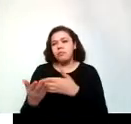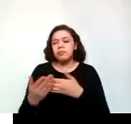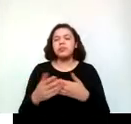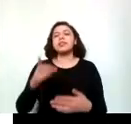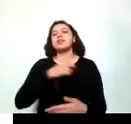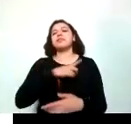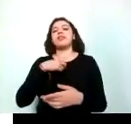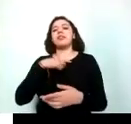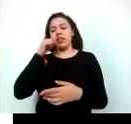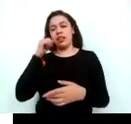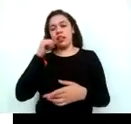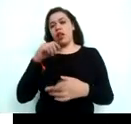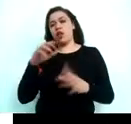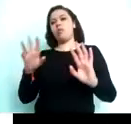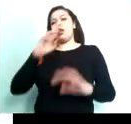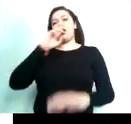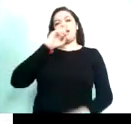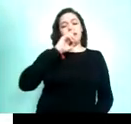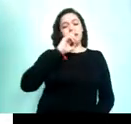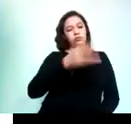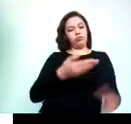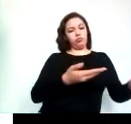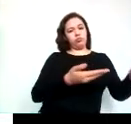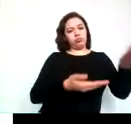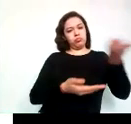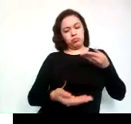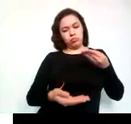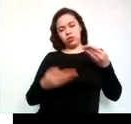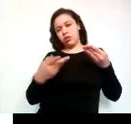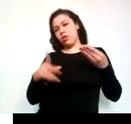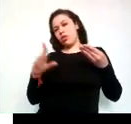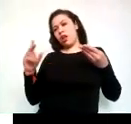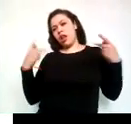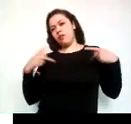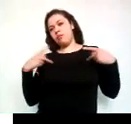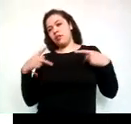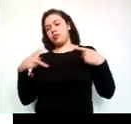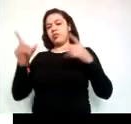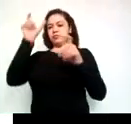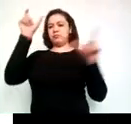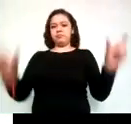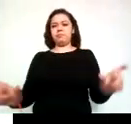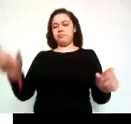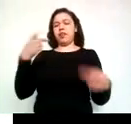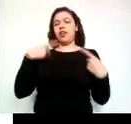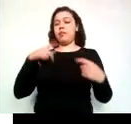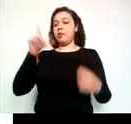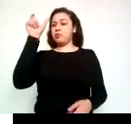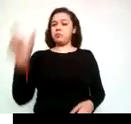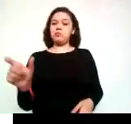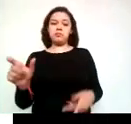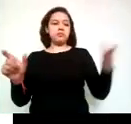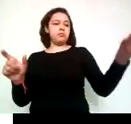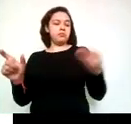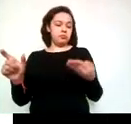vincular las respuestas que estamos recibiendo en el cuestionario con el colaborador en específico, sobre todo en aquellos casos en los